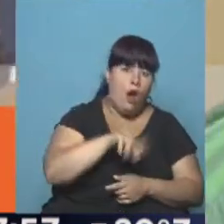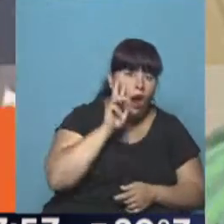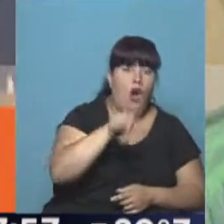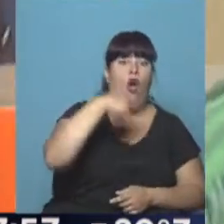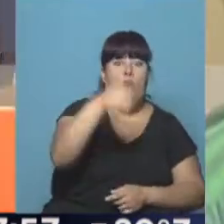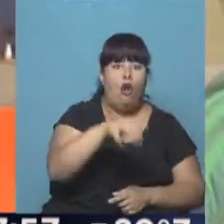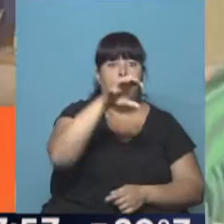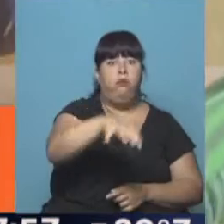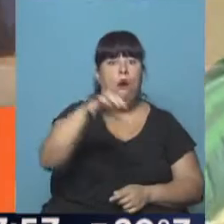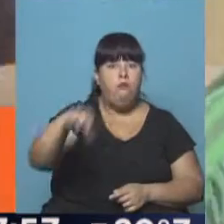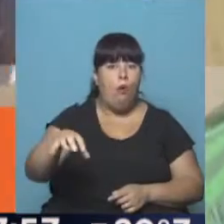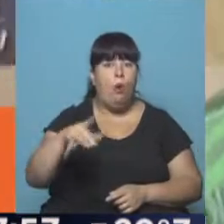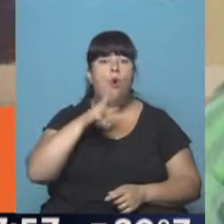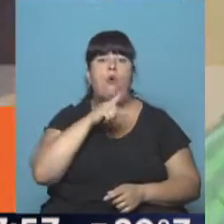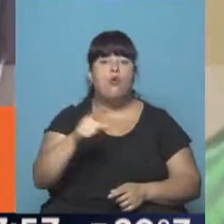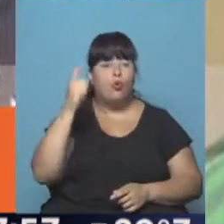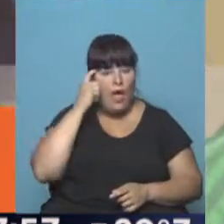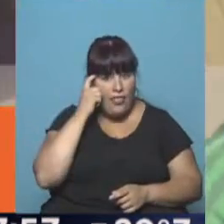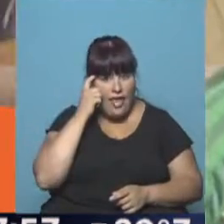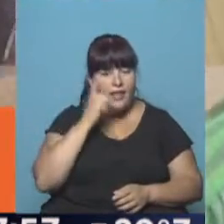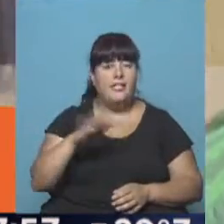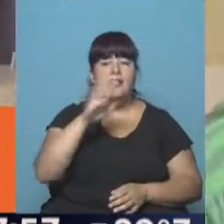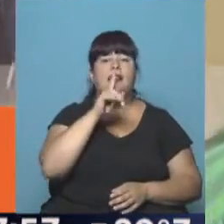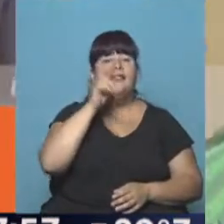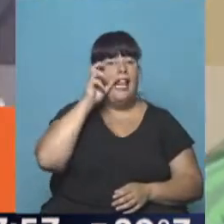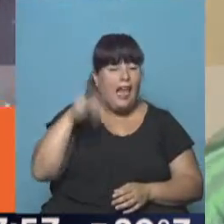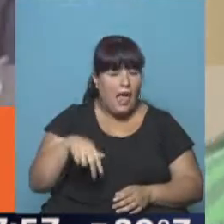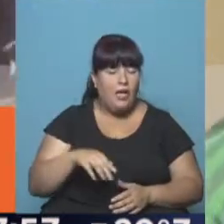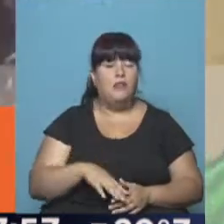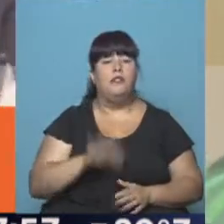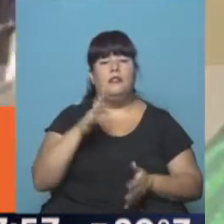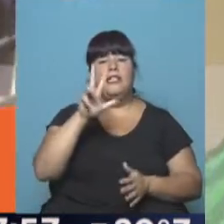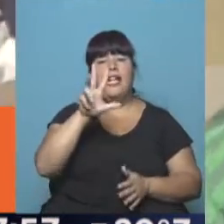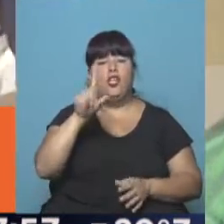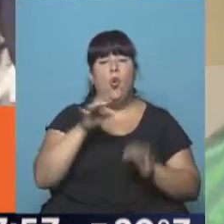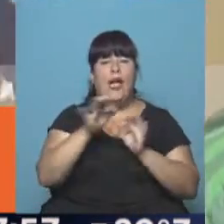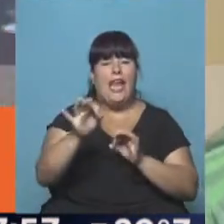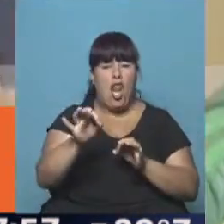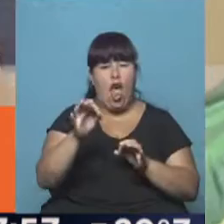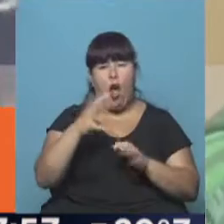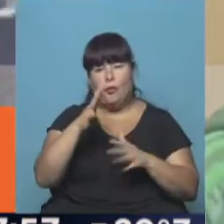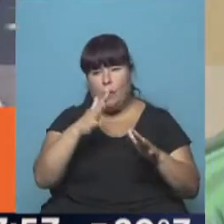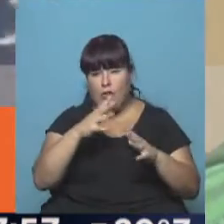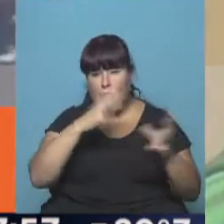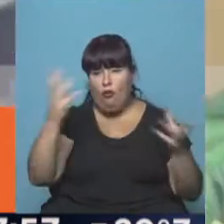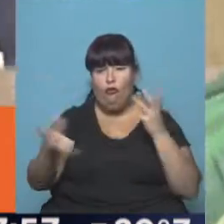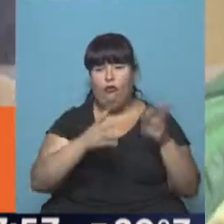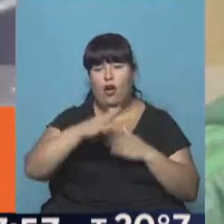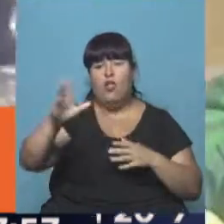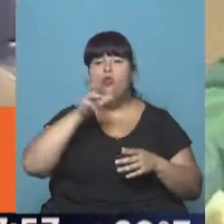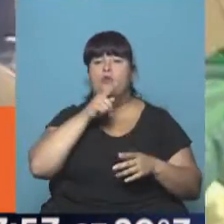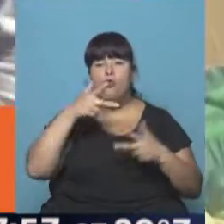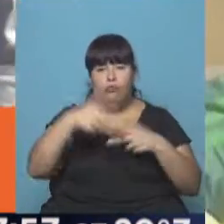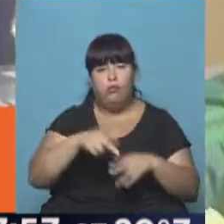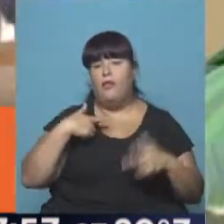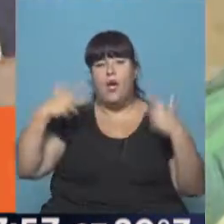unos focos sobre la ruta 10, en la altura de Telén. Habían 31 kilómetros más aproximadamente de ruta afectada, así